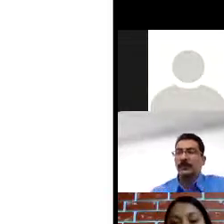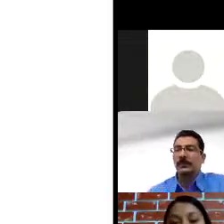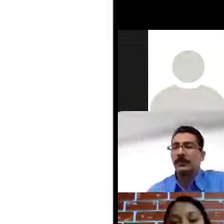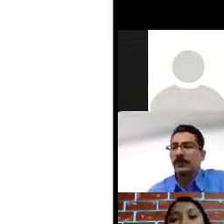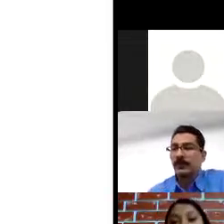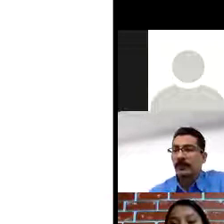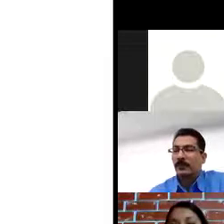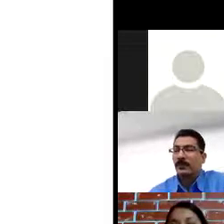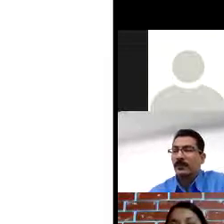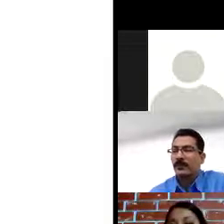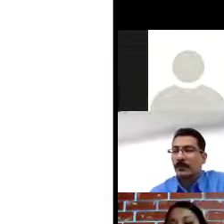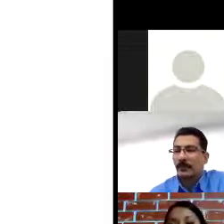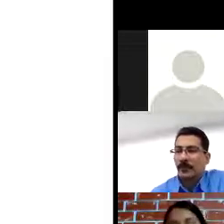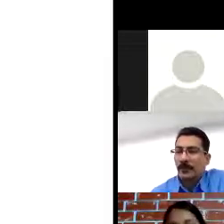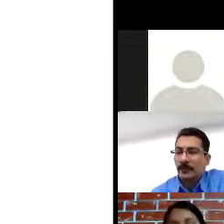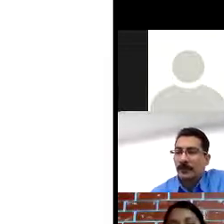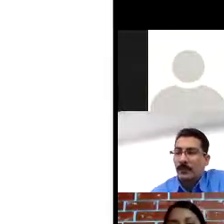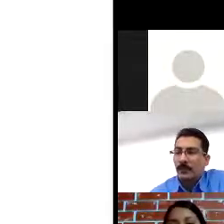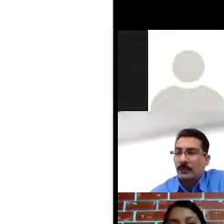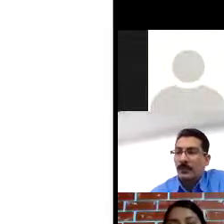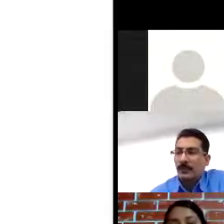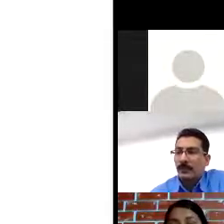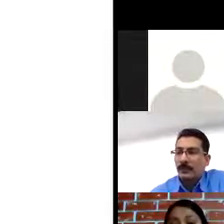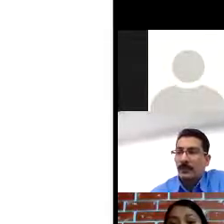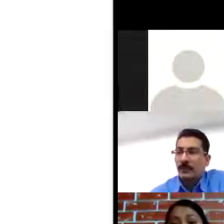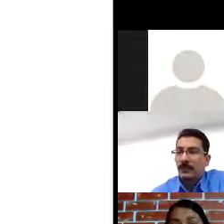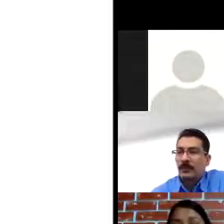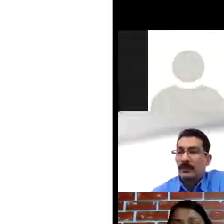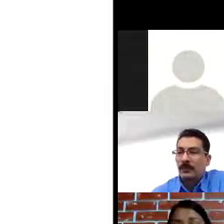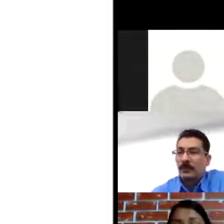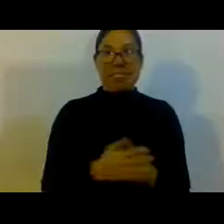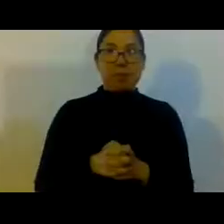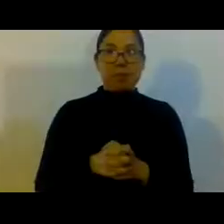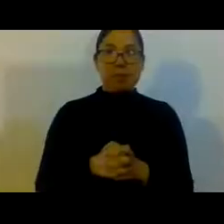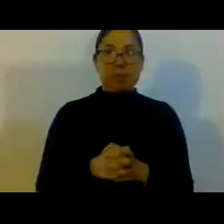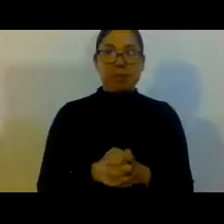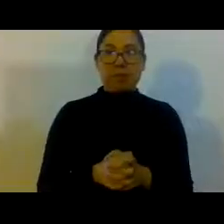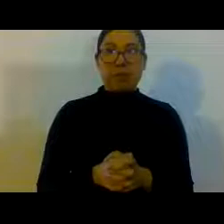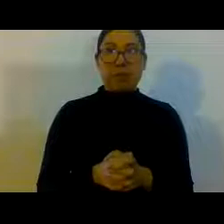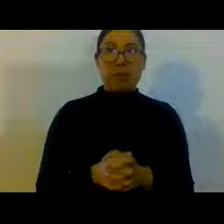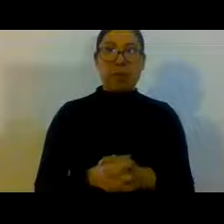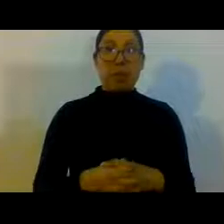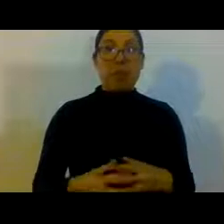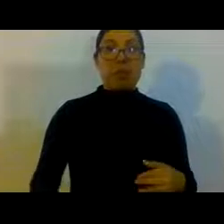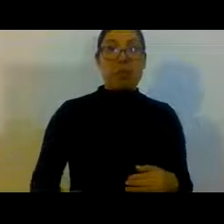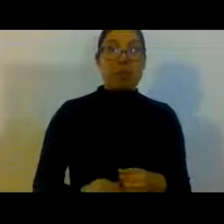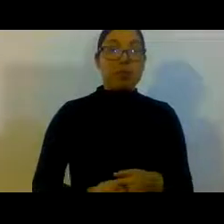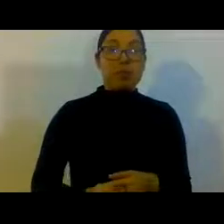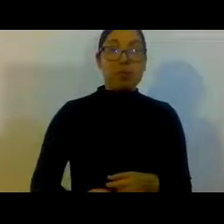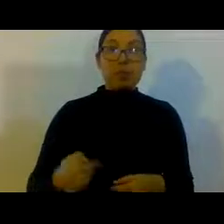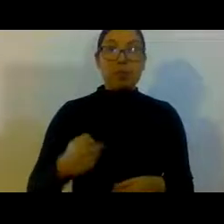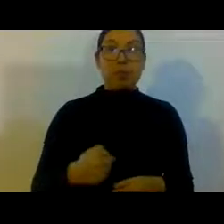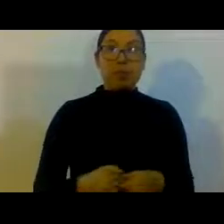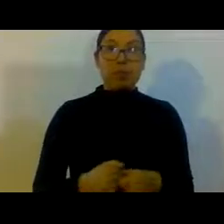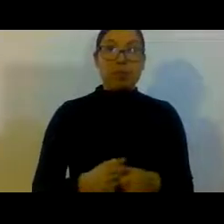Si tal vez mi apoyo va a ser, identifico la situación, estoy conteniendo en ese momento la emoción, y luego ya te canalizo con alguien que te